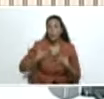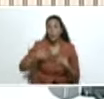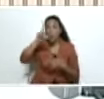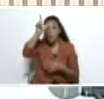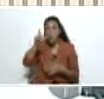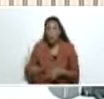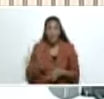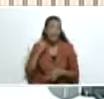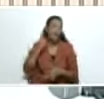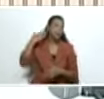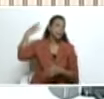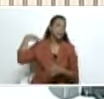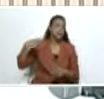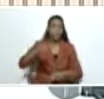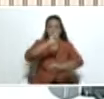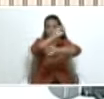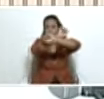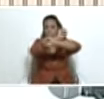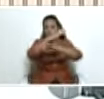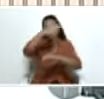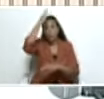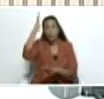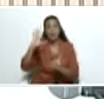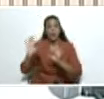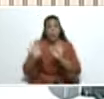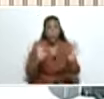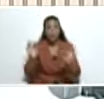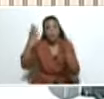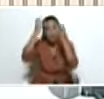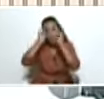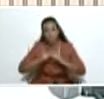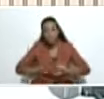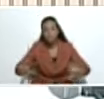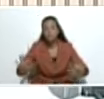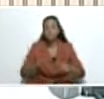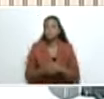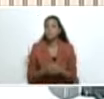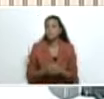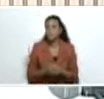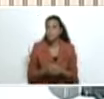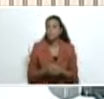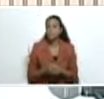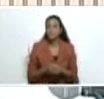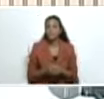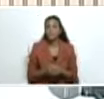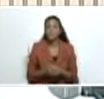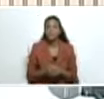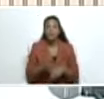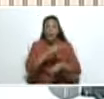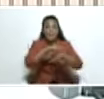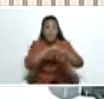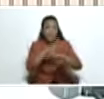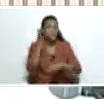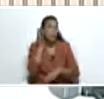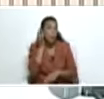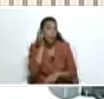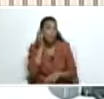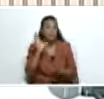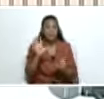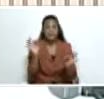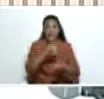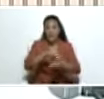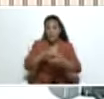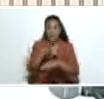Leonza, allá recibiendo sus bendiciones. Igualmente la ministra de la Mujer,